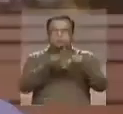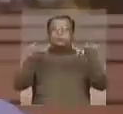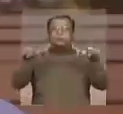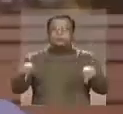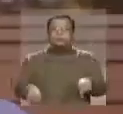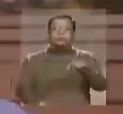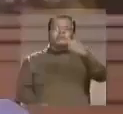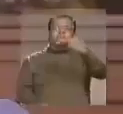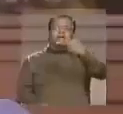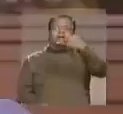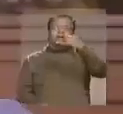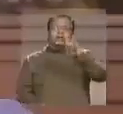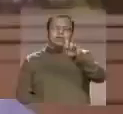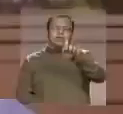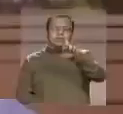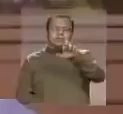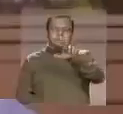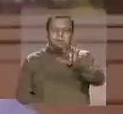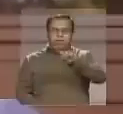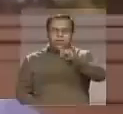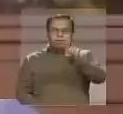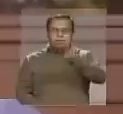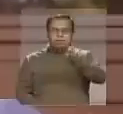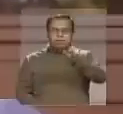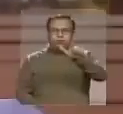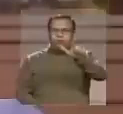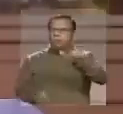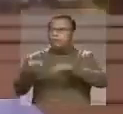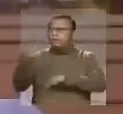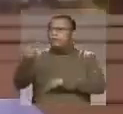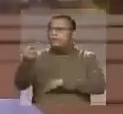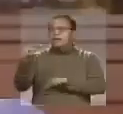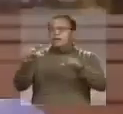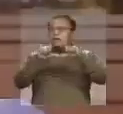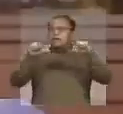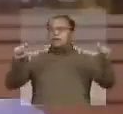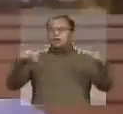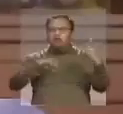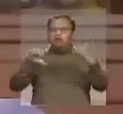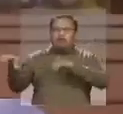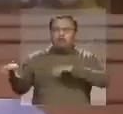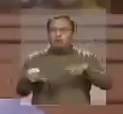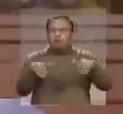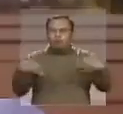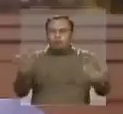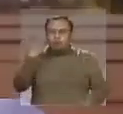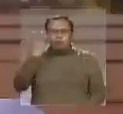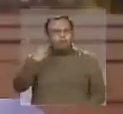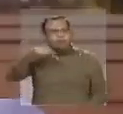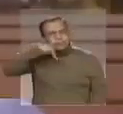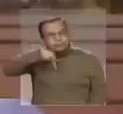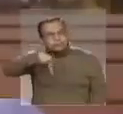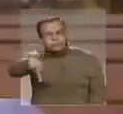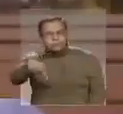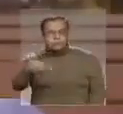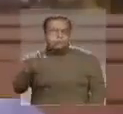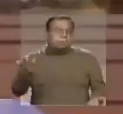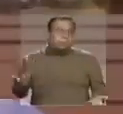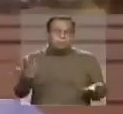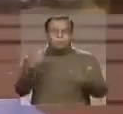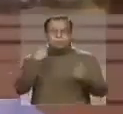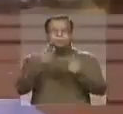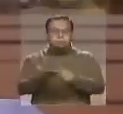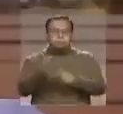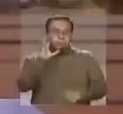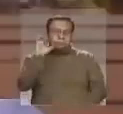de la hipersexualización de la mujer afro. ¿Me quiere contar a qué se refiere, a qué tipo de conductas en la vida cotidiana, de la que a veces